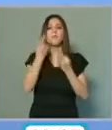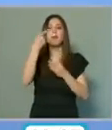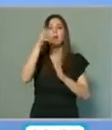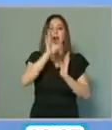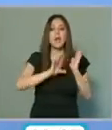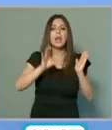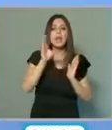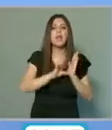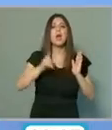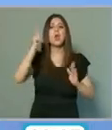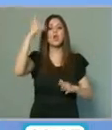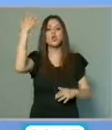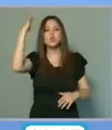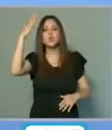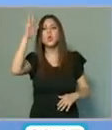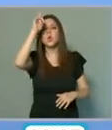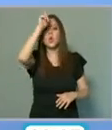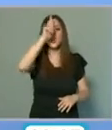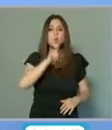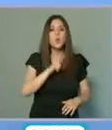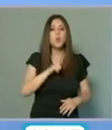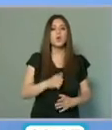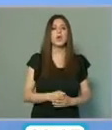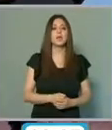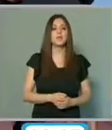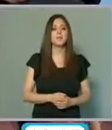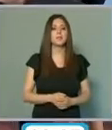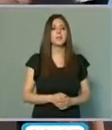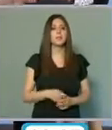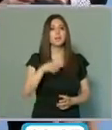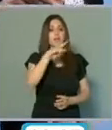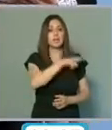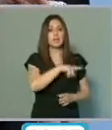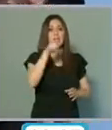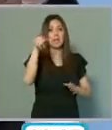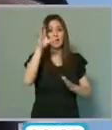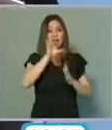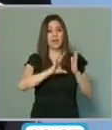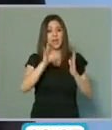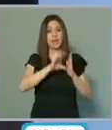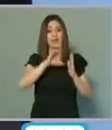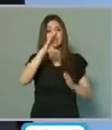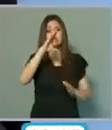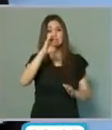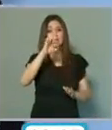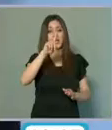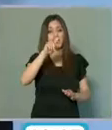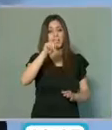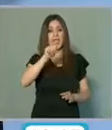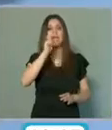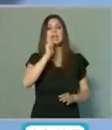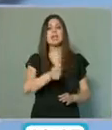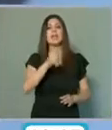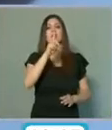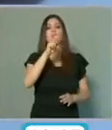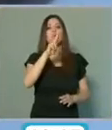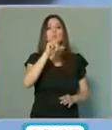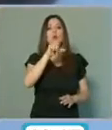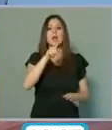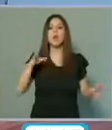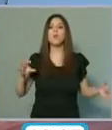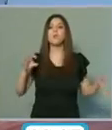sol, la luna, también ahí tiene mucho que ver. Es súper interesante el calendario celta porque es dual, es